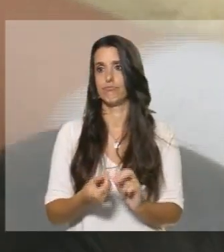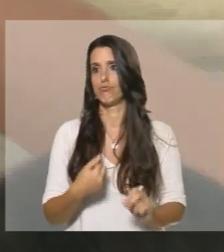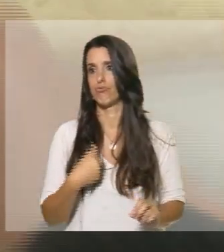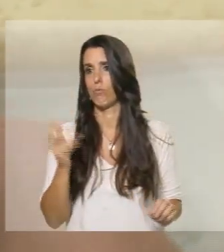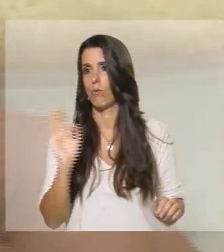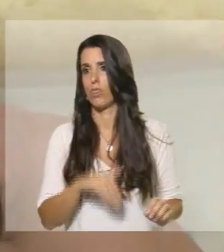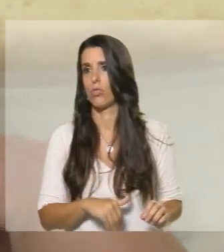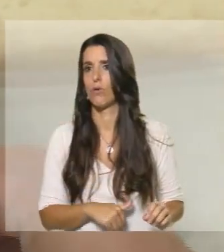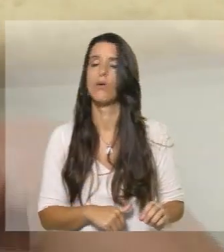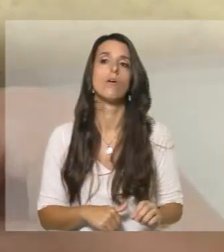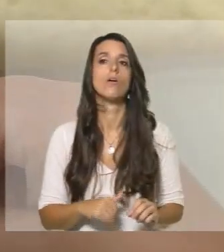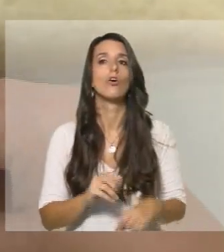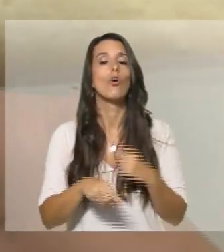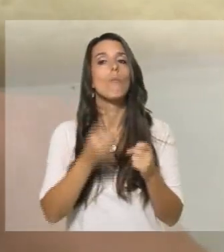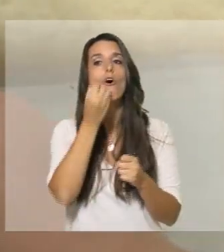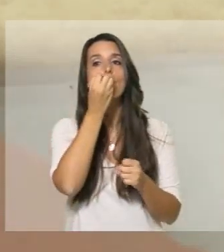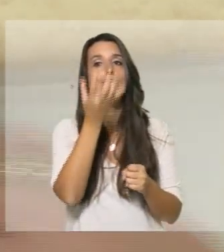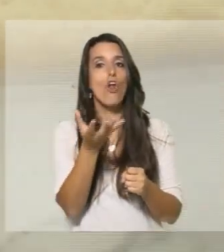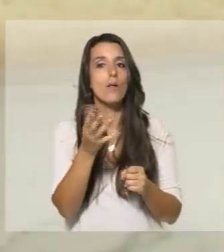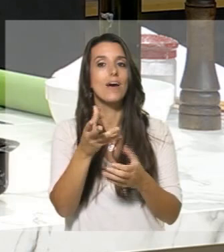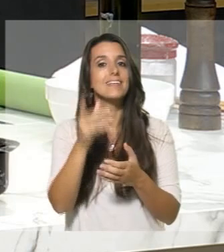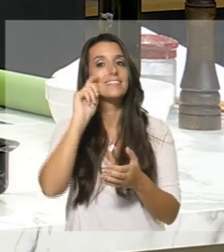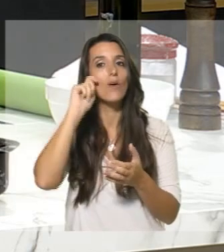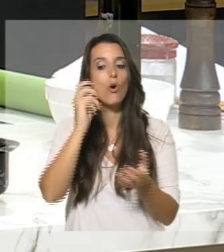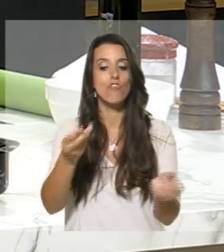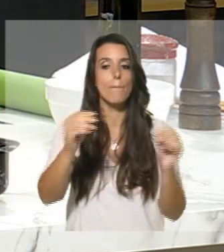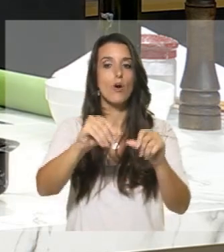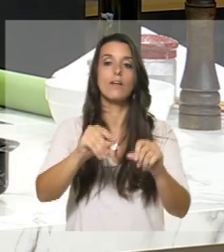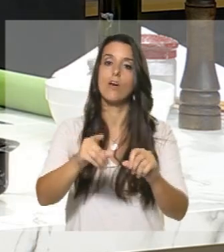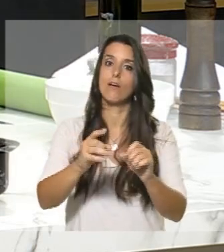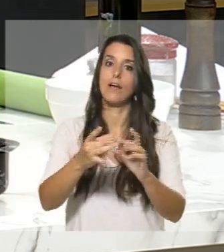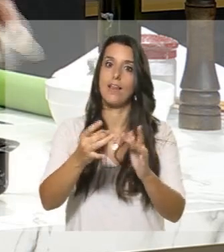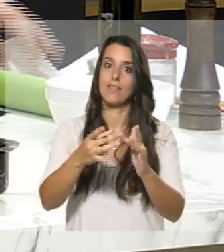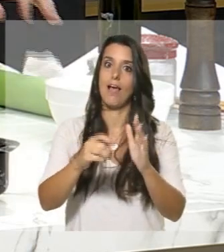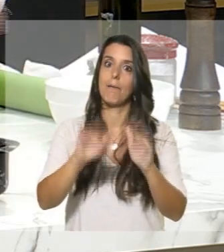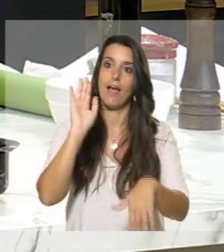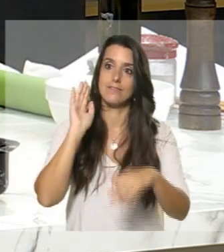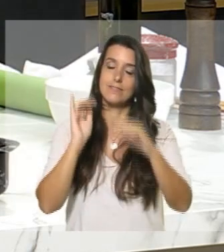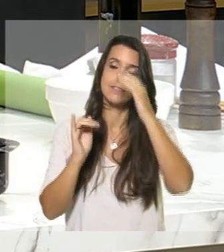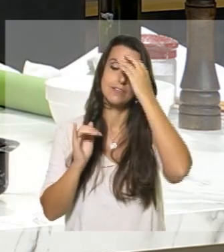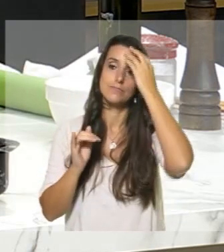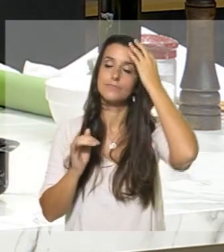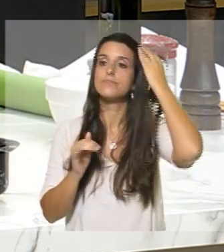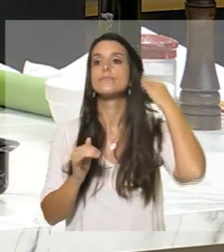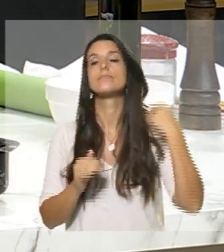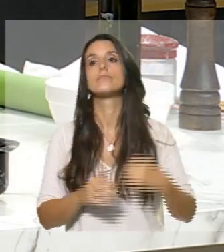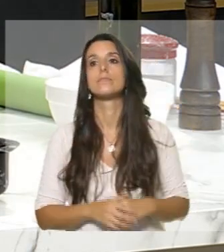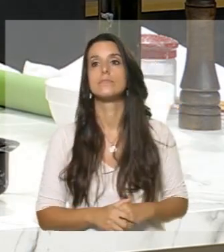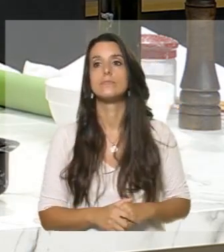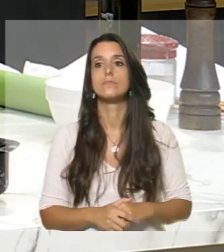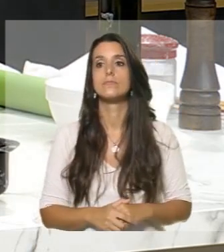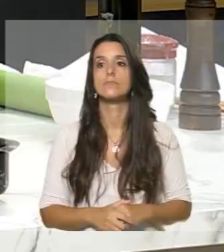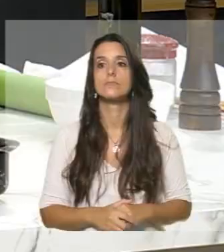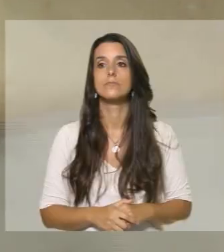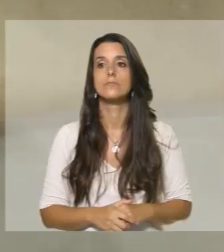florcita. Después juntamos la cebolla y se la ponemos toda sí, ahí. Sí, claro, por arriba. Es otro nivel. ¿Ven? Sí. Claro. Me encanta.